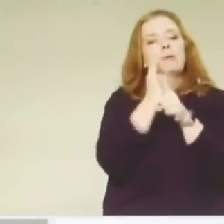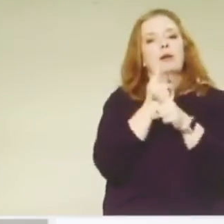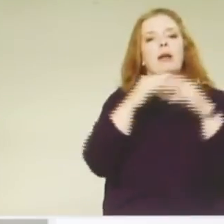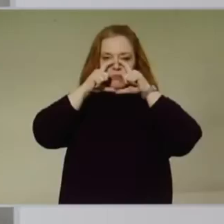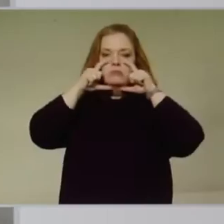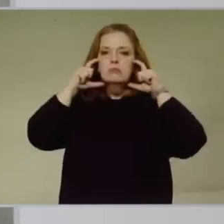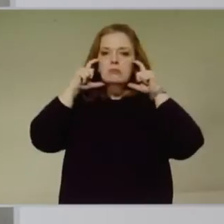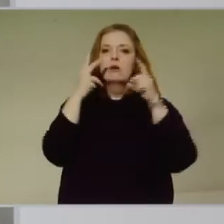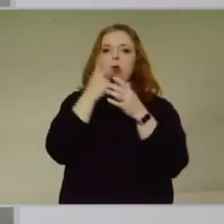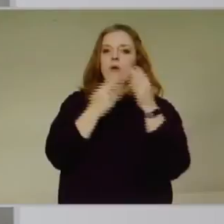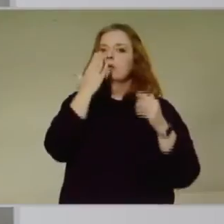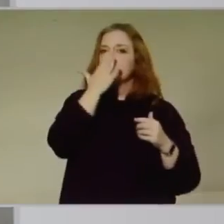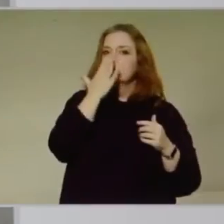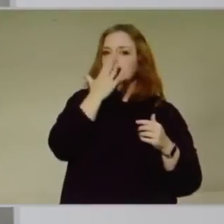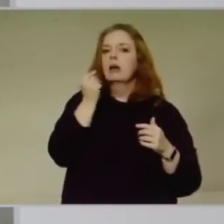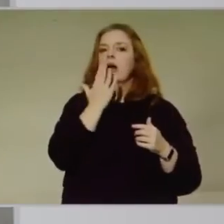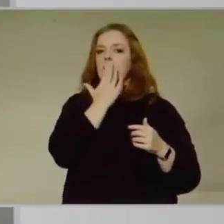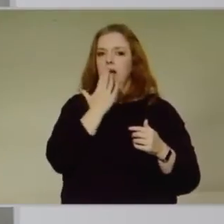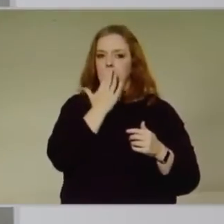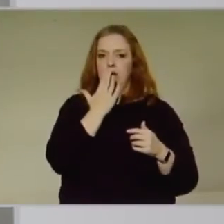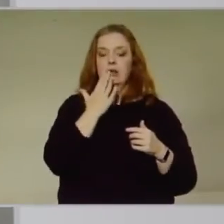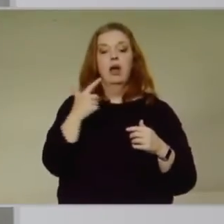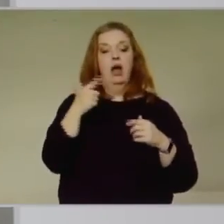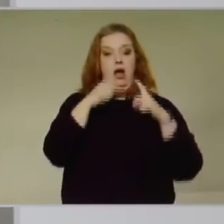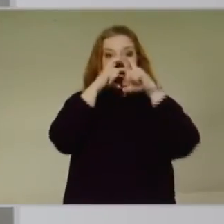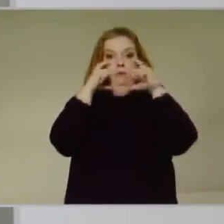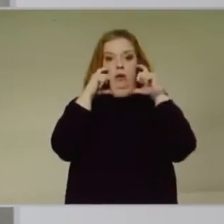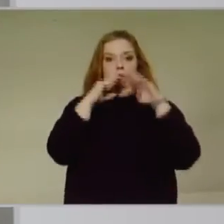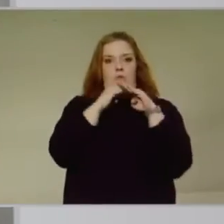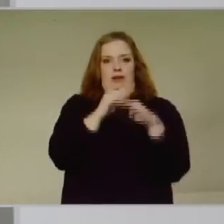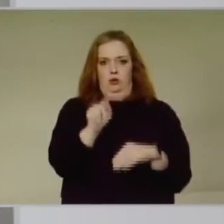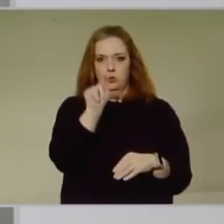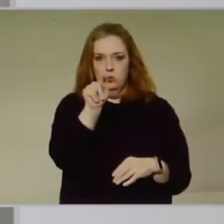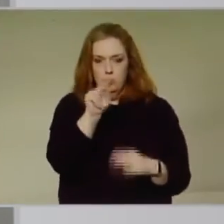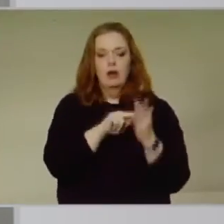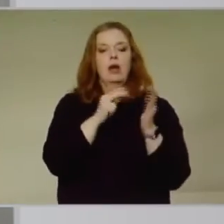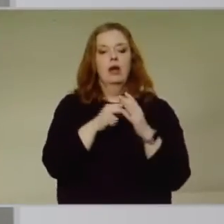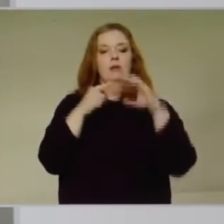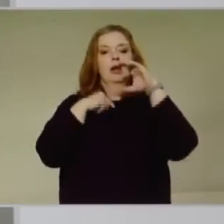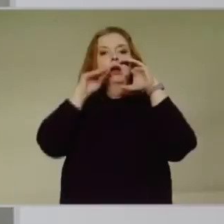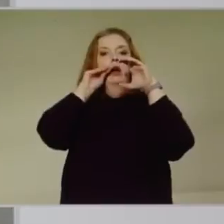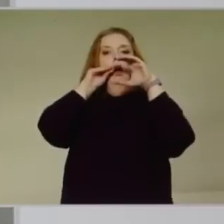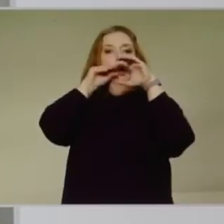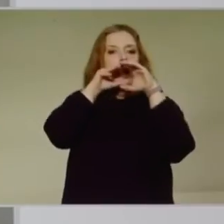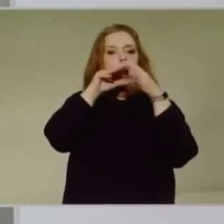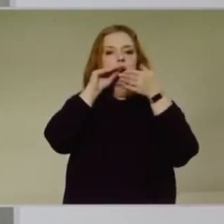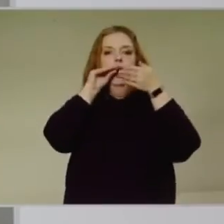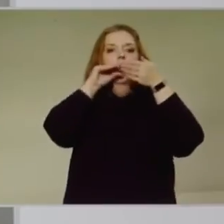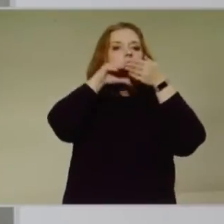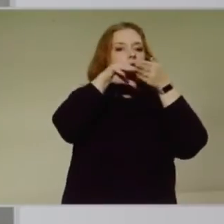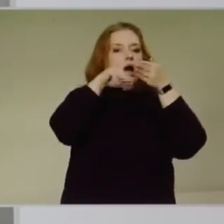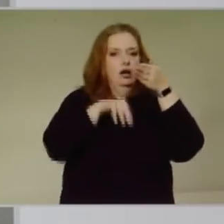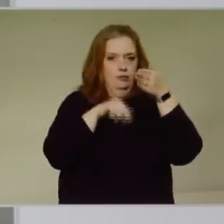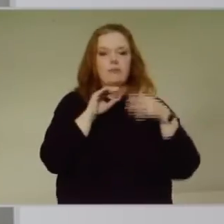boca. Yo uso mi mascarilla para protegerlos a ustedes. Esto guarda mis gotitas respiratorias detrás de mi mascarilla. Pero ustedes también tienen